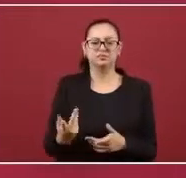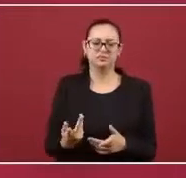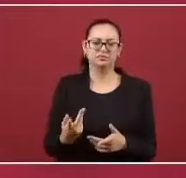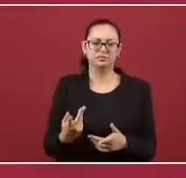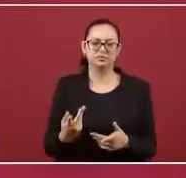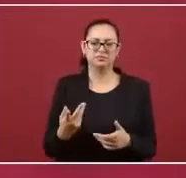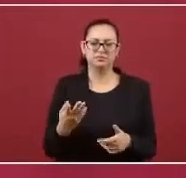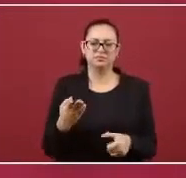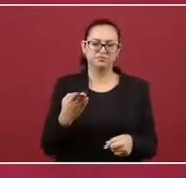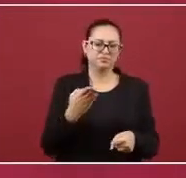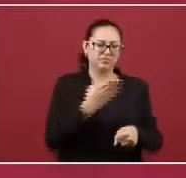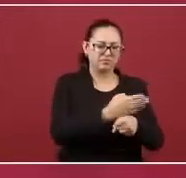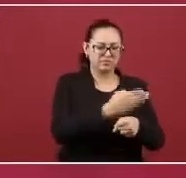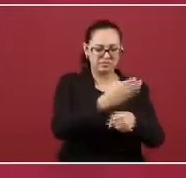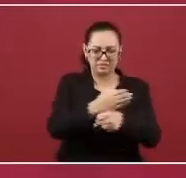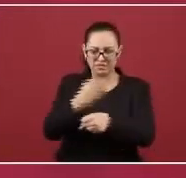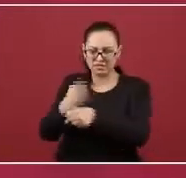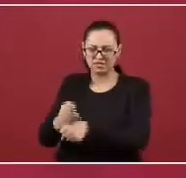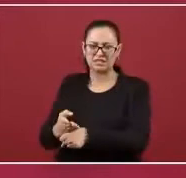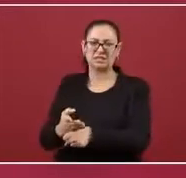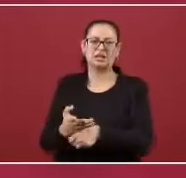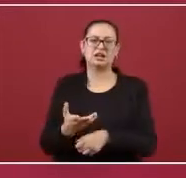castigar, para